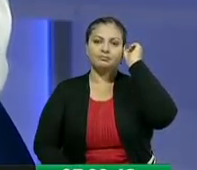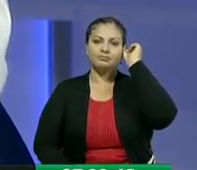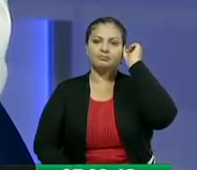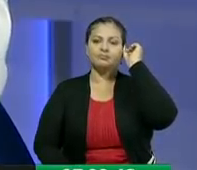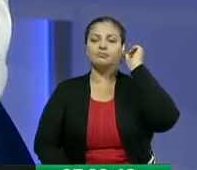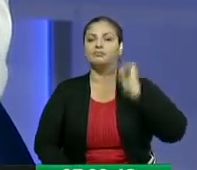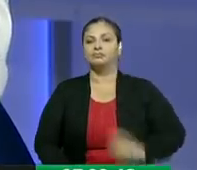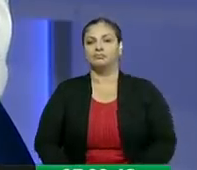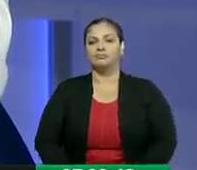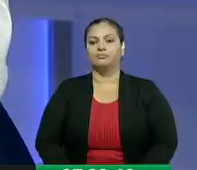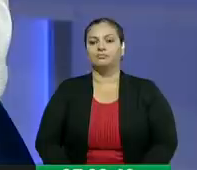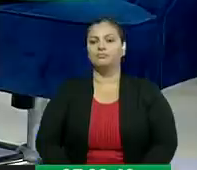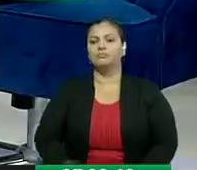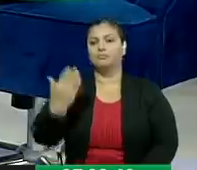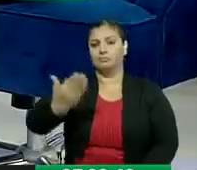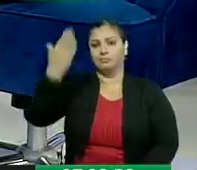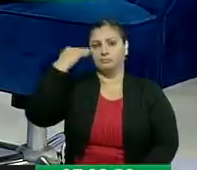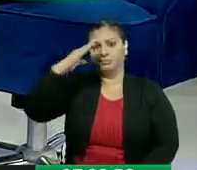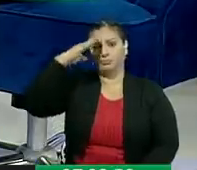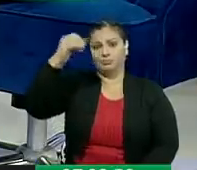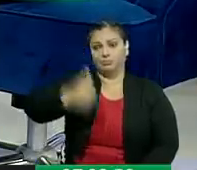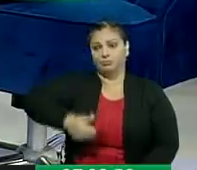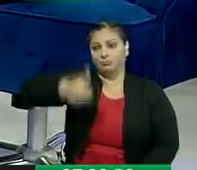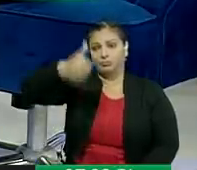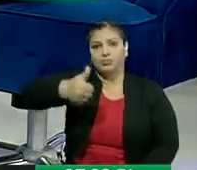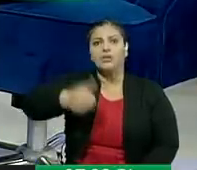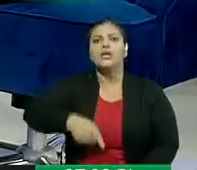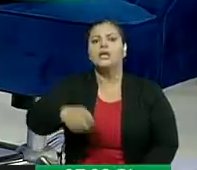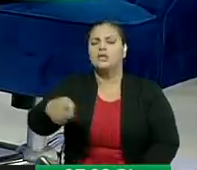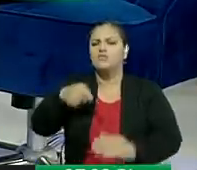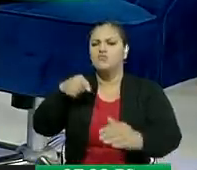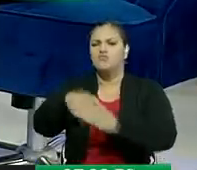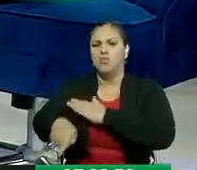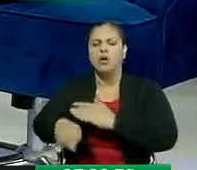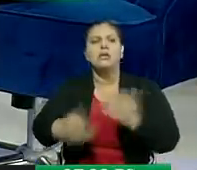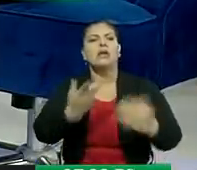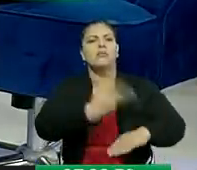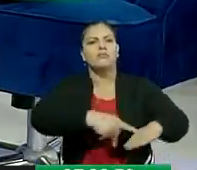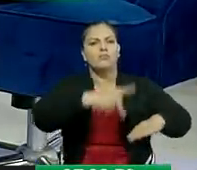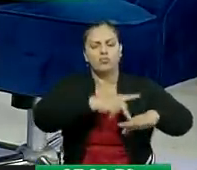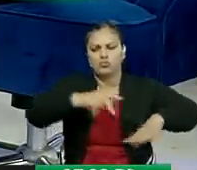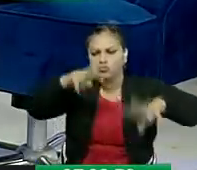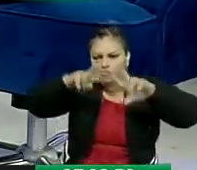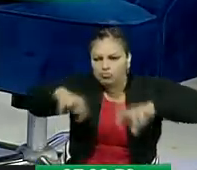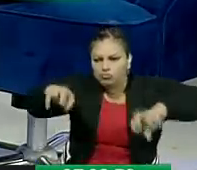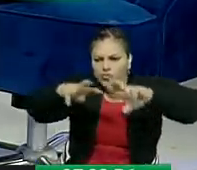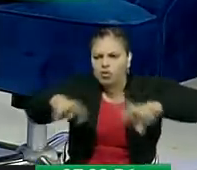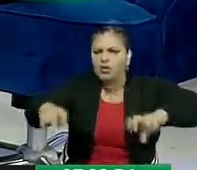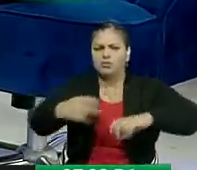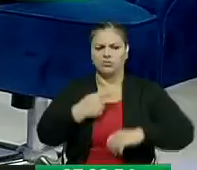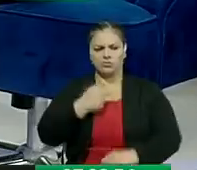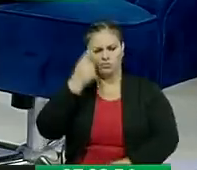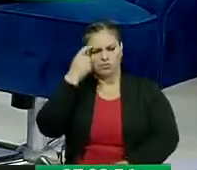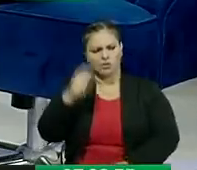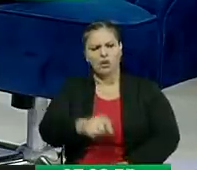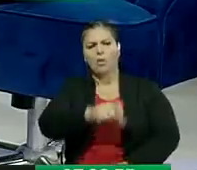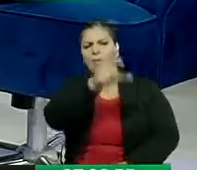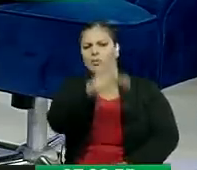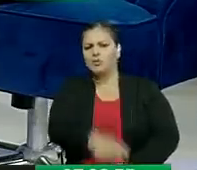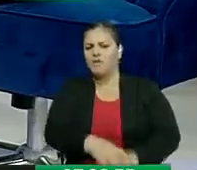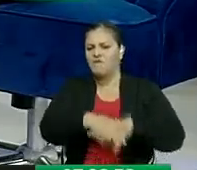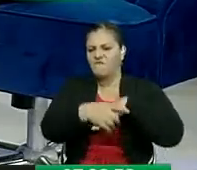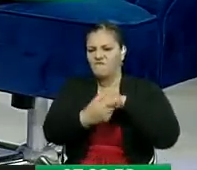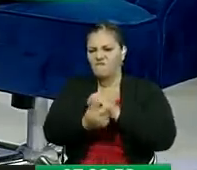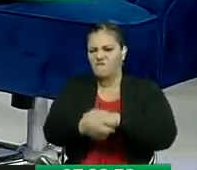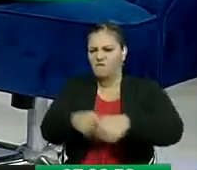común. Ahora, doctor, usted ha dicho que sin duda el aporte del perito argentino va a ser vital. Ese es el sustantivo. Ese es el sustantivo. Ahora,